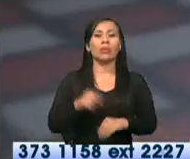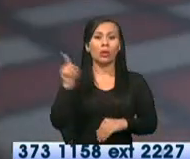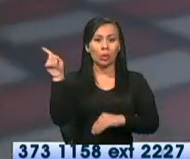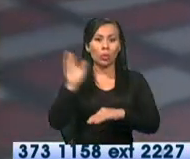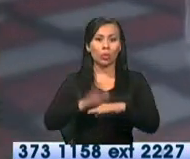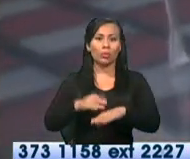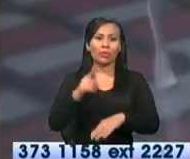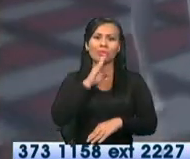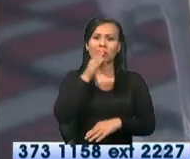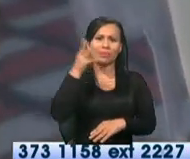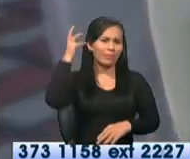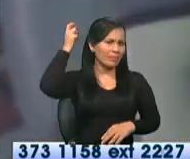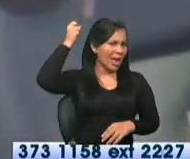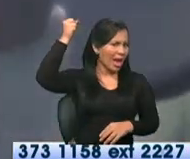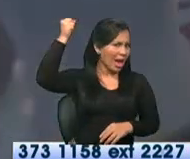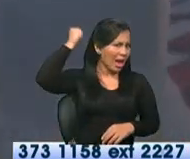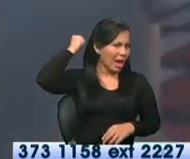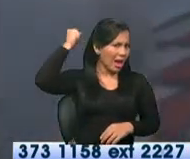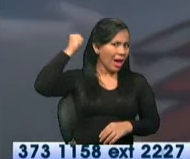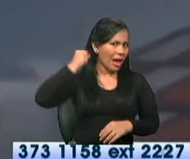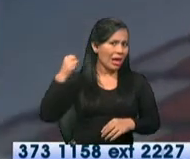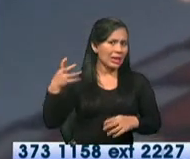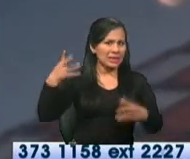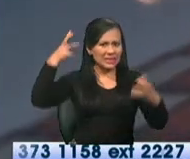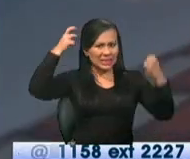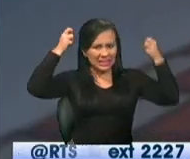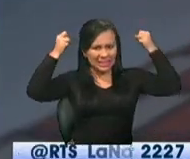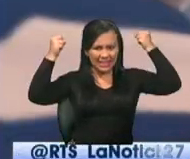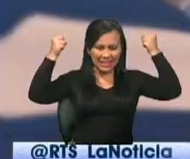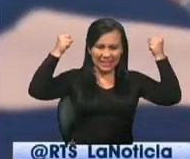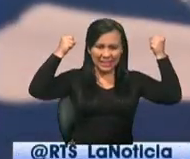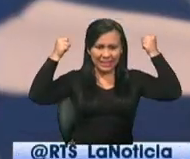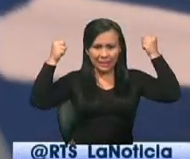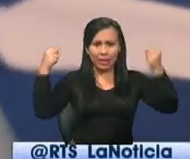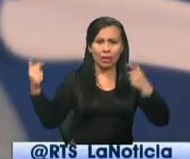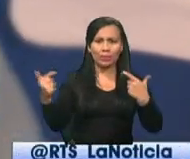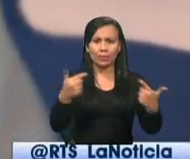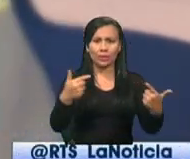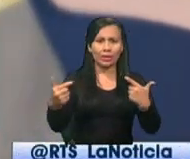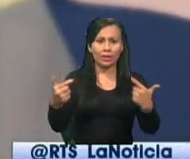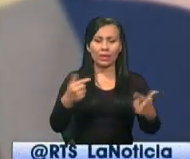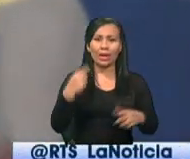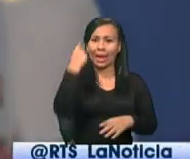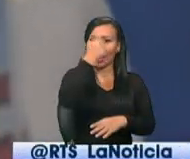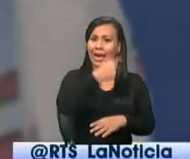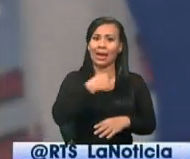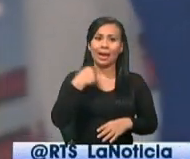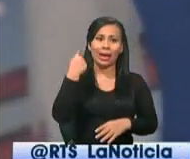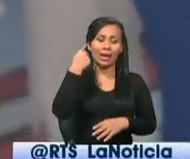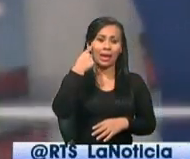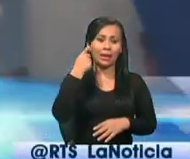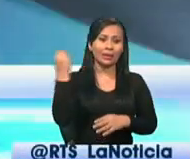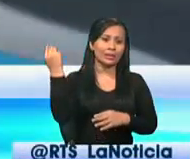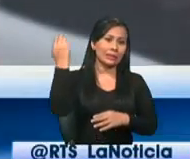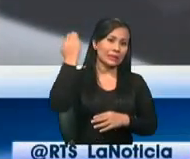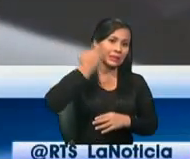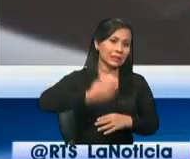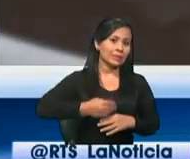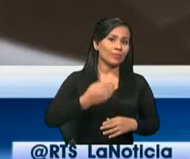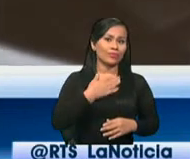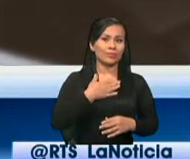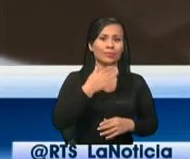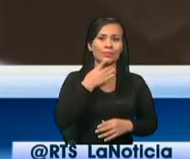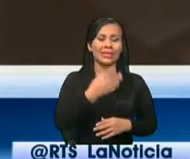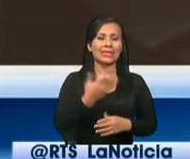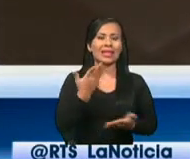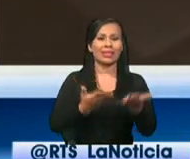atrás mío, me jala del pelo y me empieza a atacar. Me empieza a hacer así en la cara. Y mediante el médico dice que posiblemente